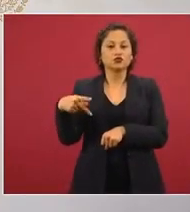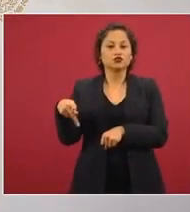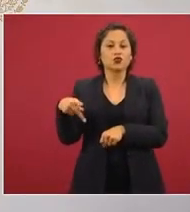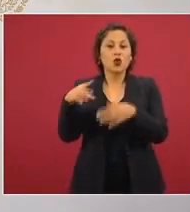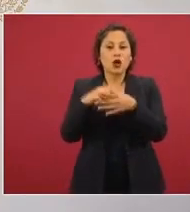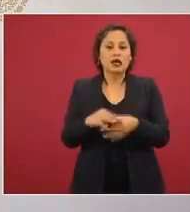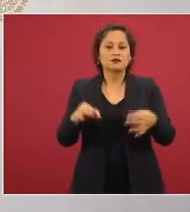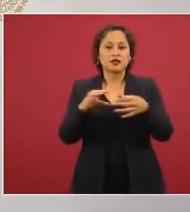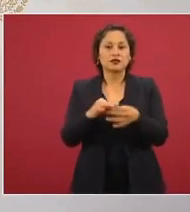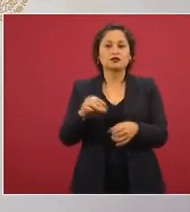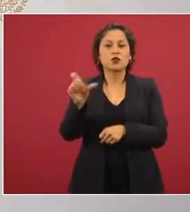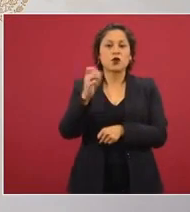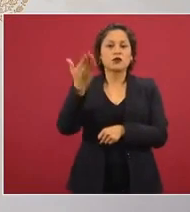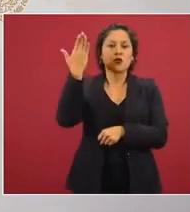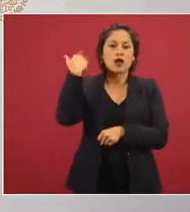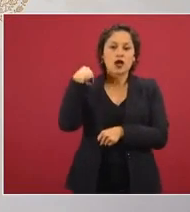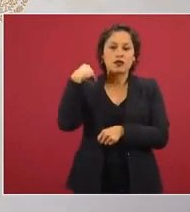para comprar votos